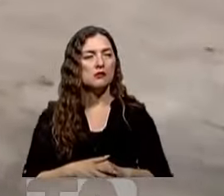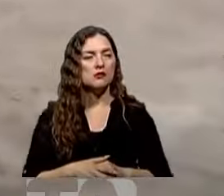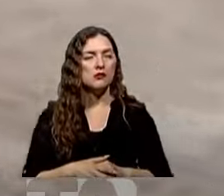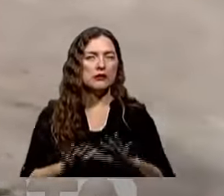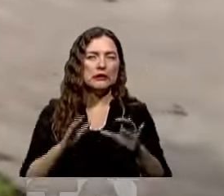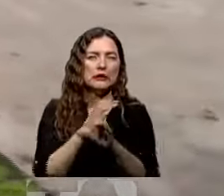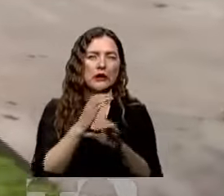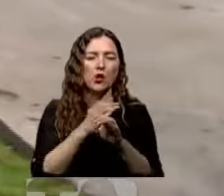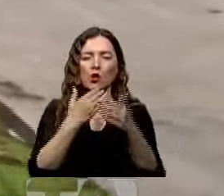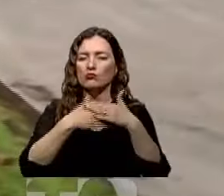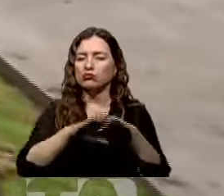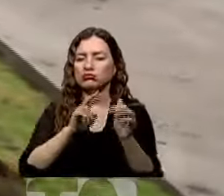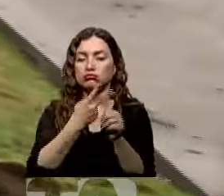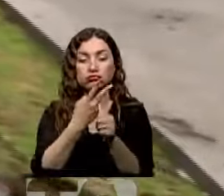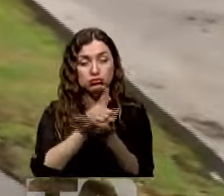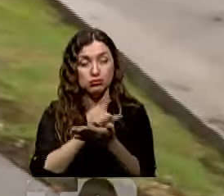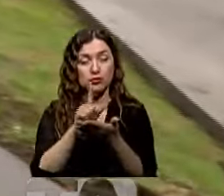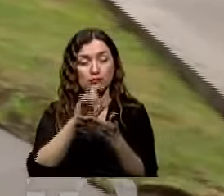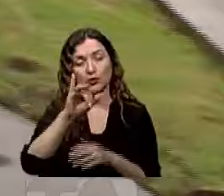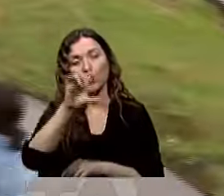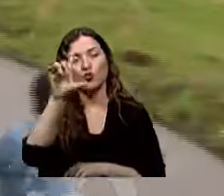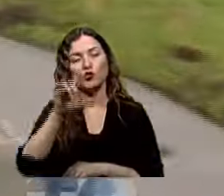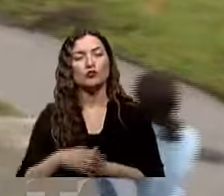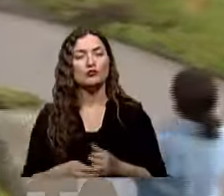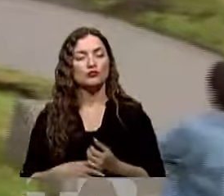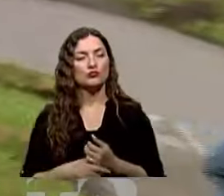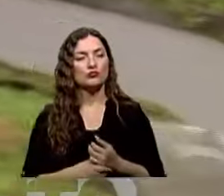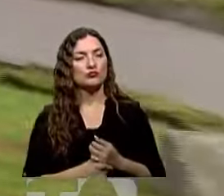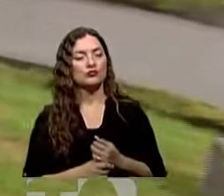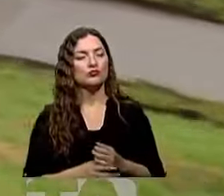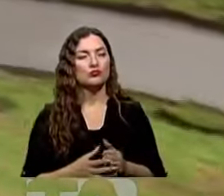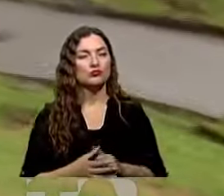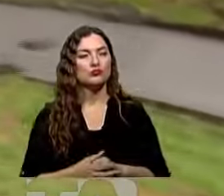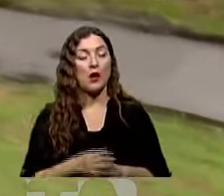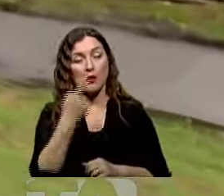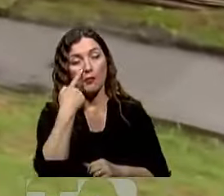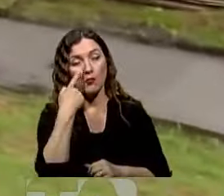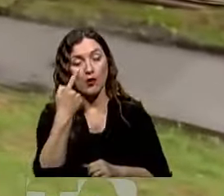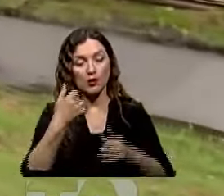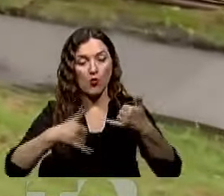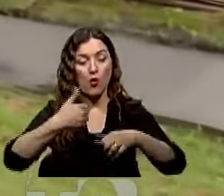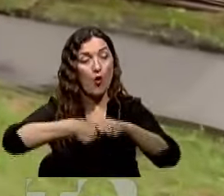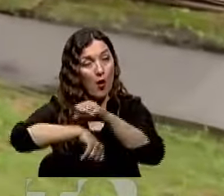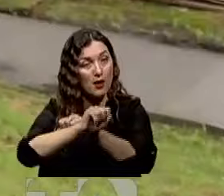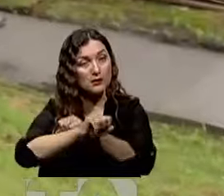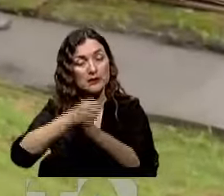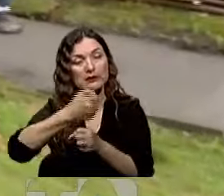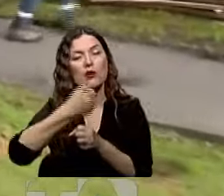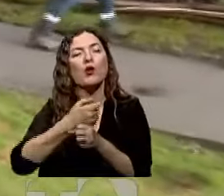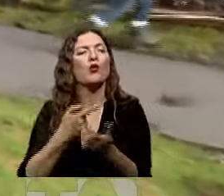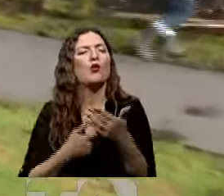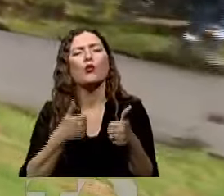la segunda semana de julio. Aquí, por ejemplo, podemos observar, había una cancha. ¿Qué trabajos se van a realizar en esta cancha